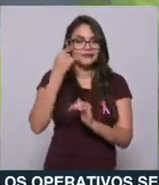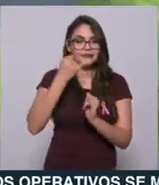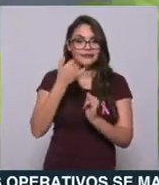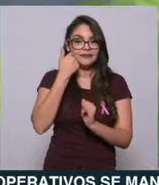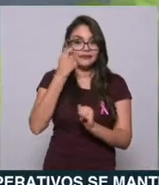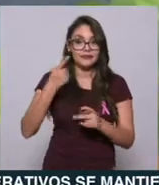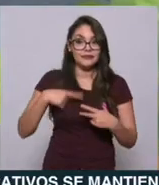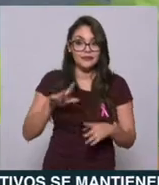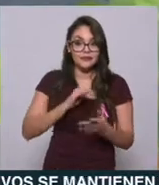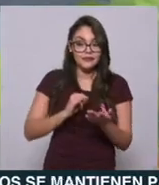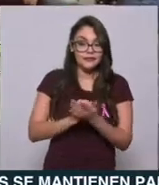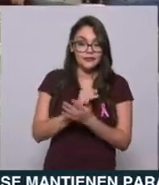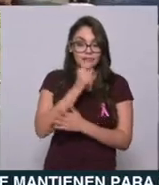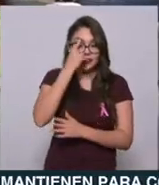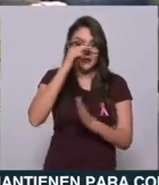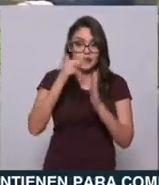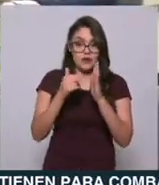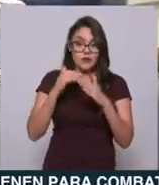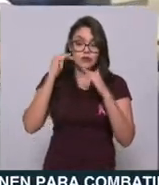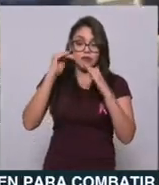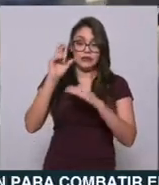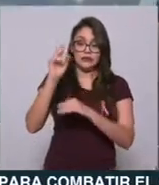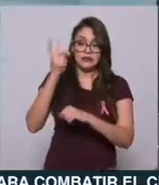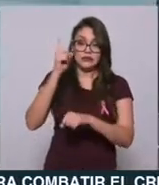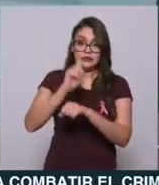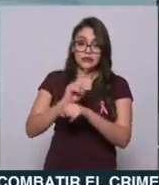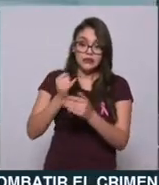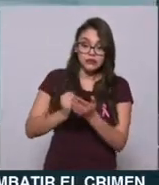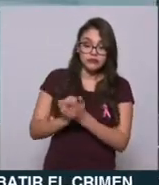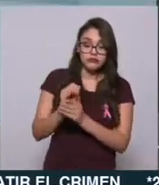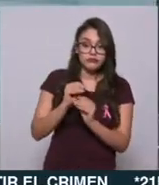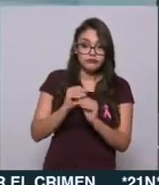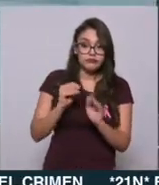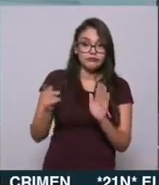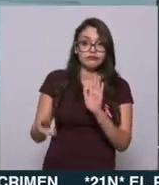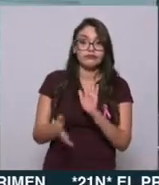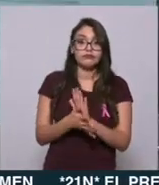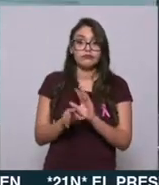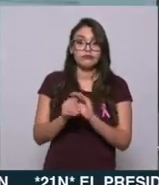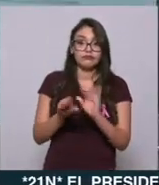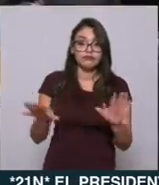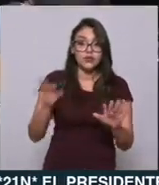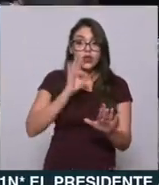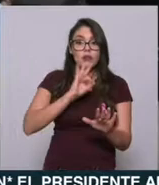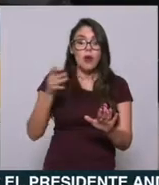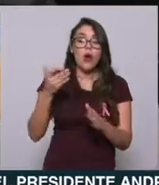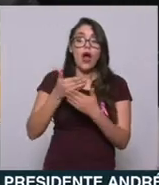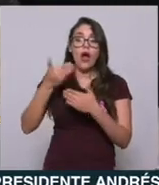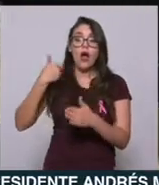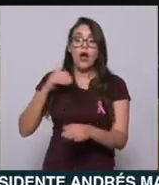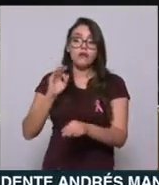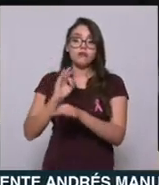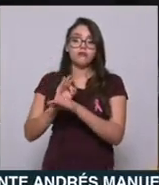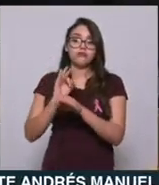que entre en vigor la norma y tendrán 30 días a partir de la publicación de la misma para poder promover un amparo.